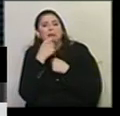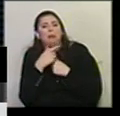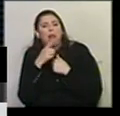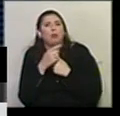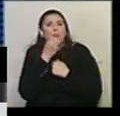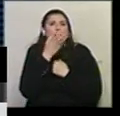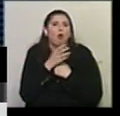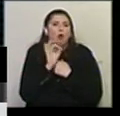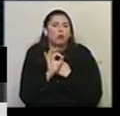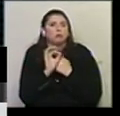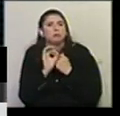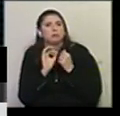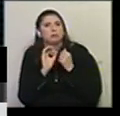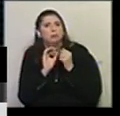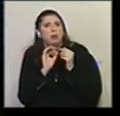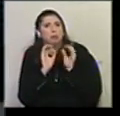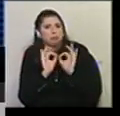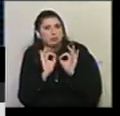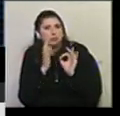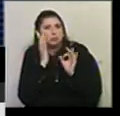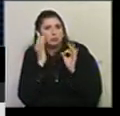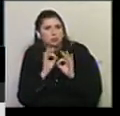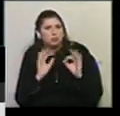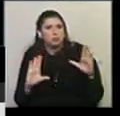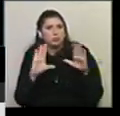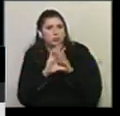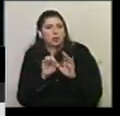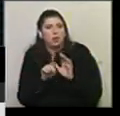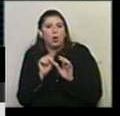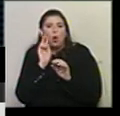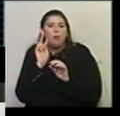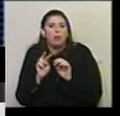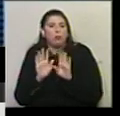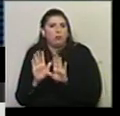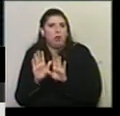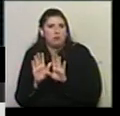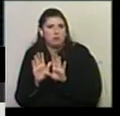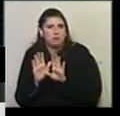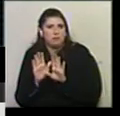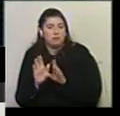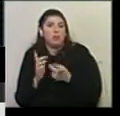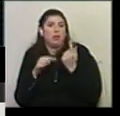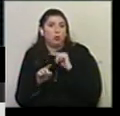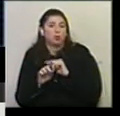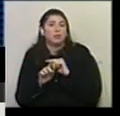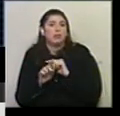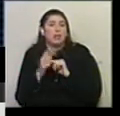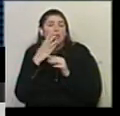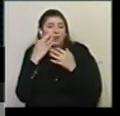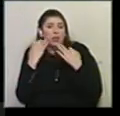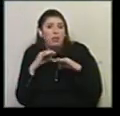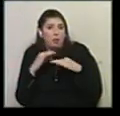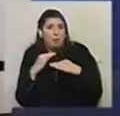no es apropiado, y eso, o sea que lo vemos desde ese lugar, ¿no? Y verdaderamente sí, hay muchas veces